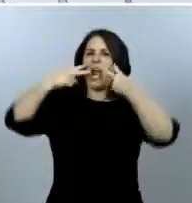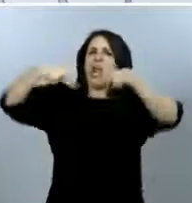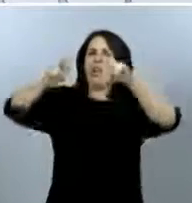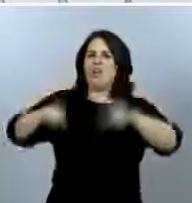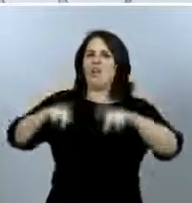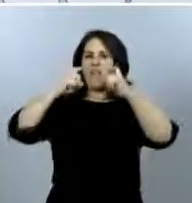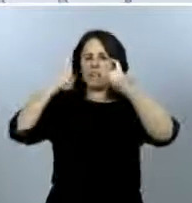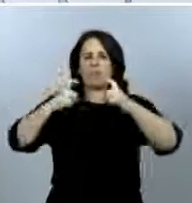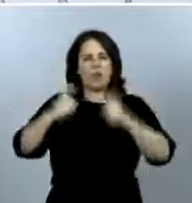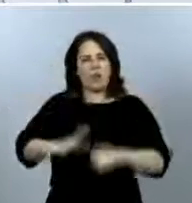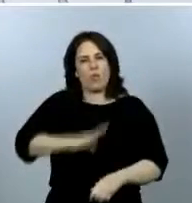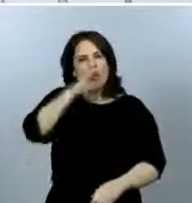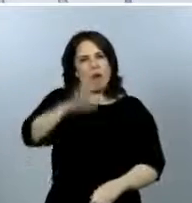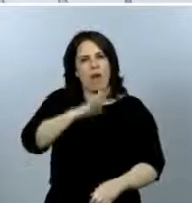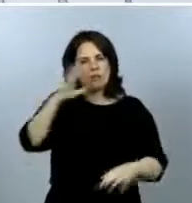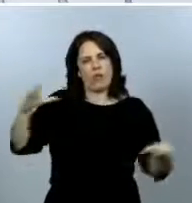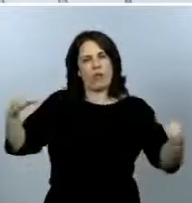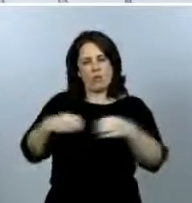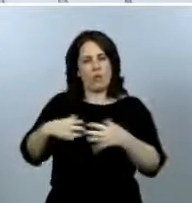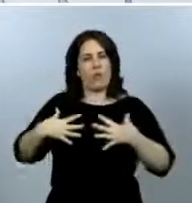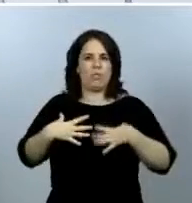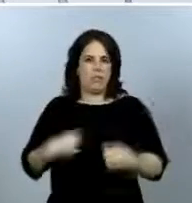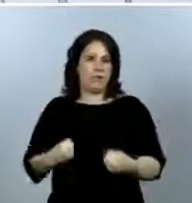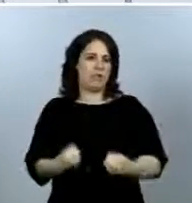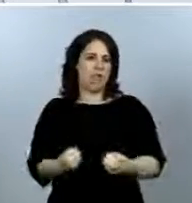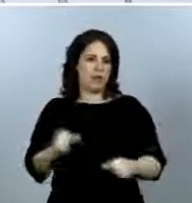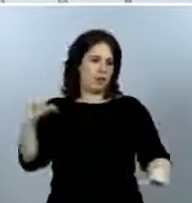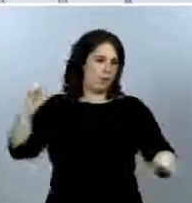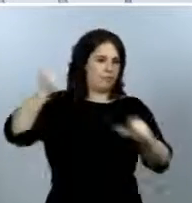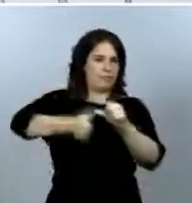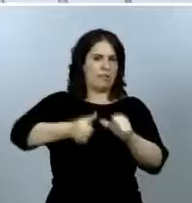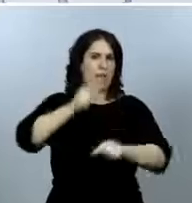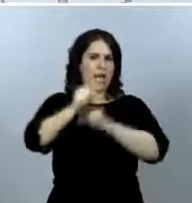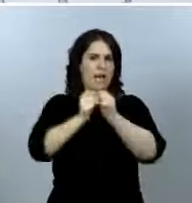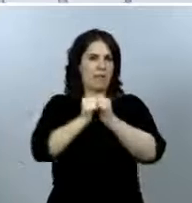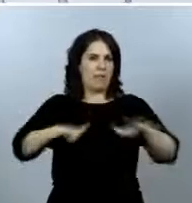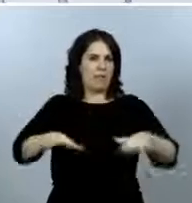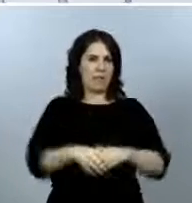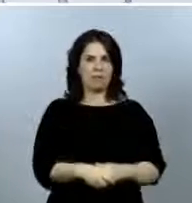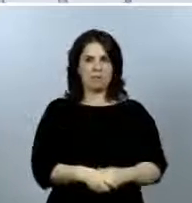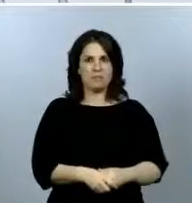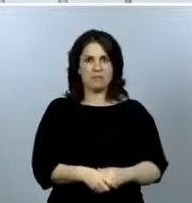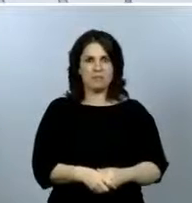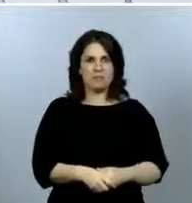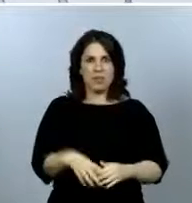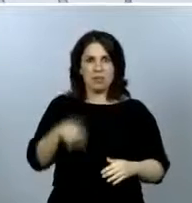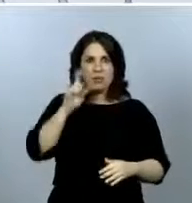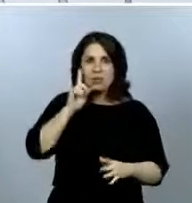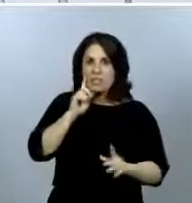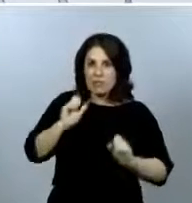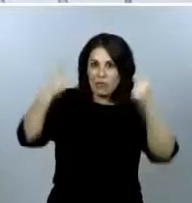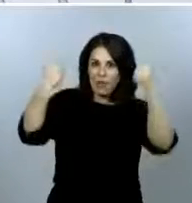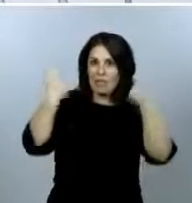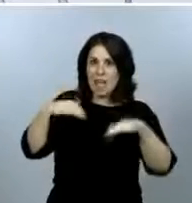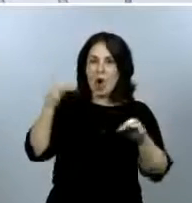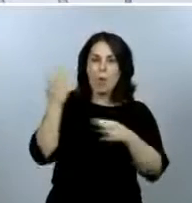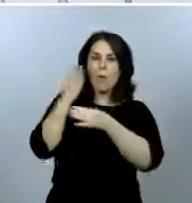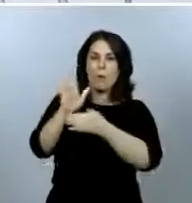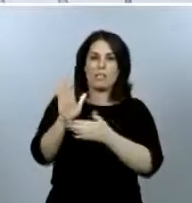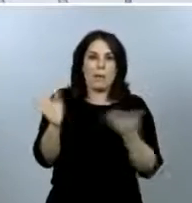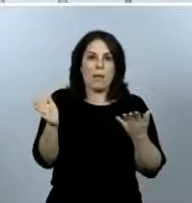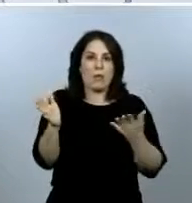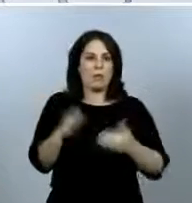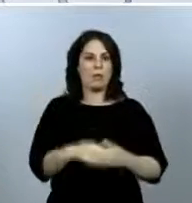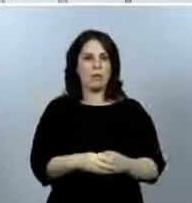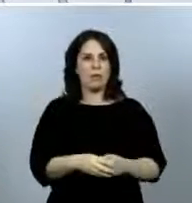hecho todo el colectivo sanitario durante esta epidemia no sé si esto ya es en firme o es una propuesta pero me parece que es la